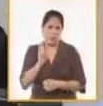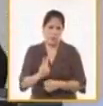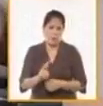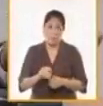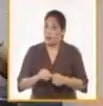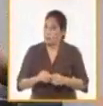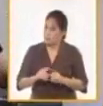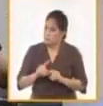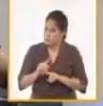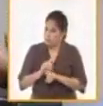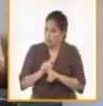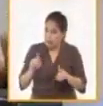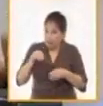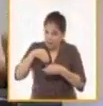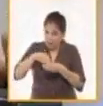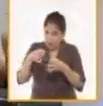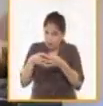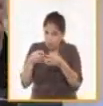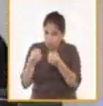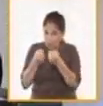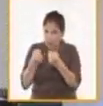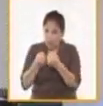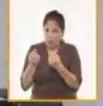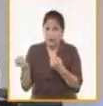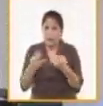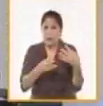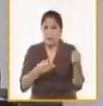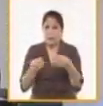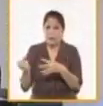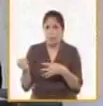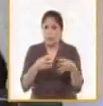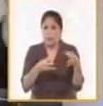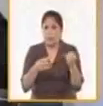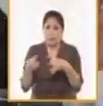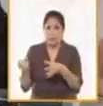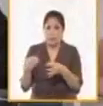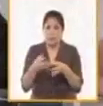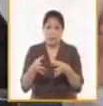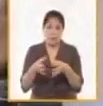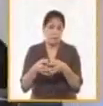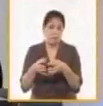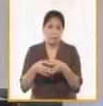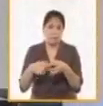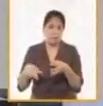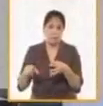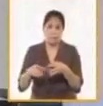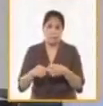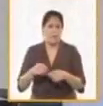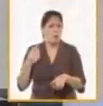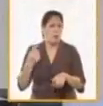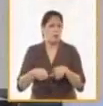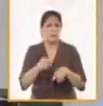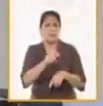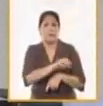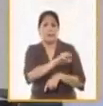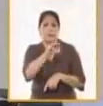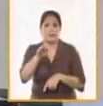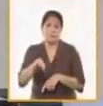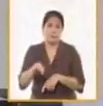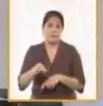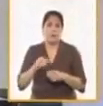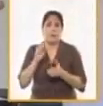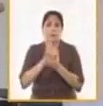es que dentro de ellos mismos se desacreditaban. Ya no les sirve quien estaba, ahora utilizan a